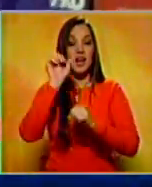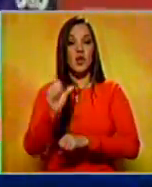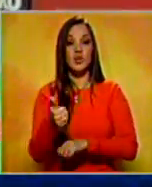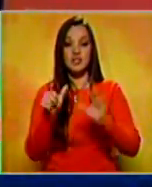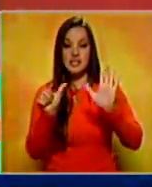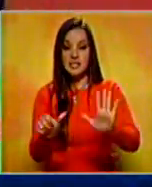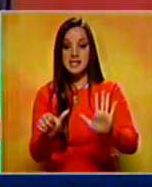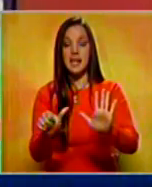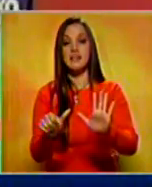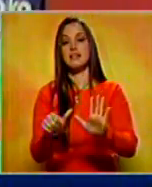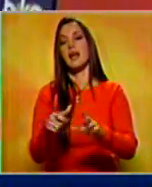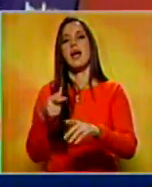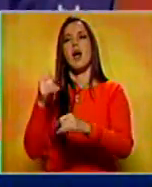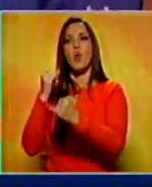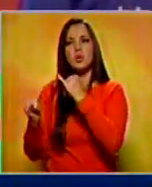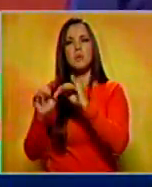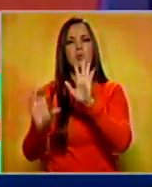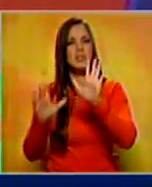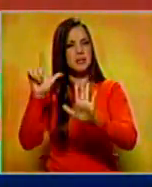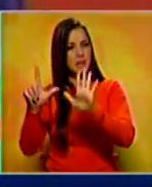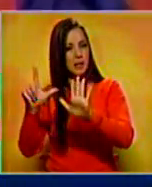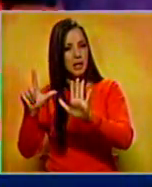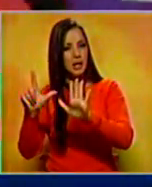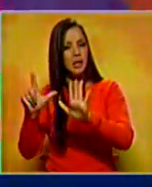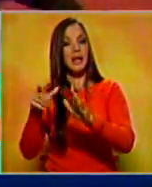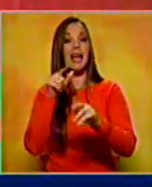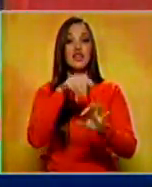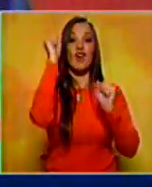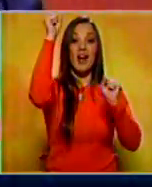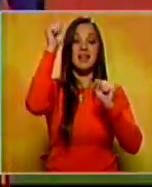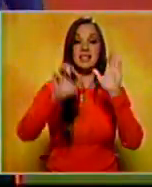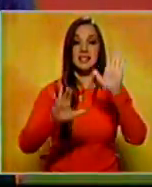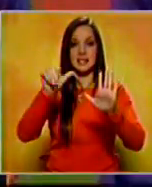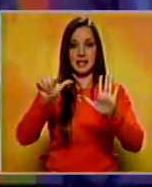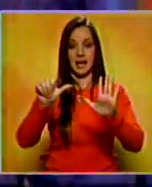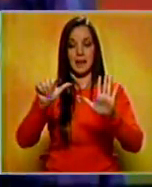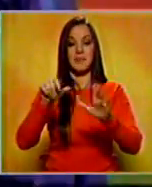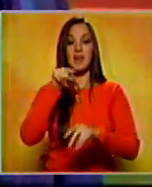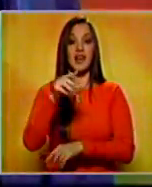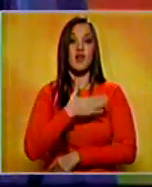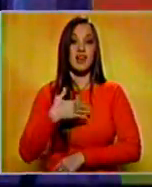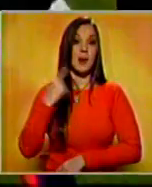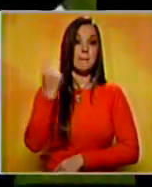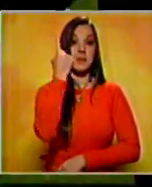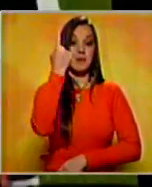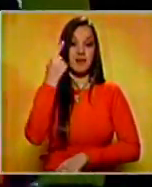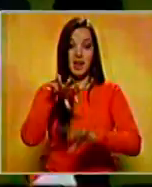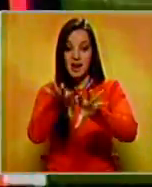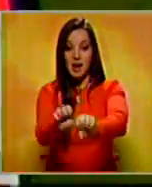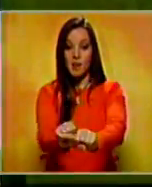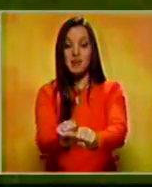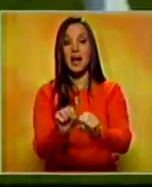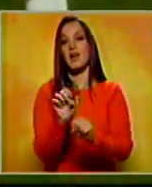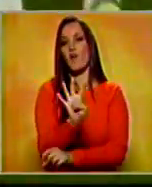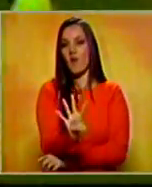últimos 17 encuentros. Por su parte, los ingleses intentan estar por primera vez en cuartos de